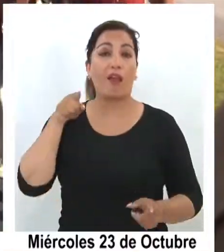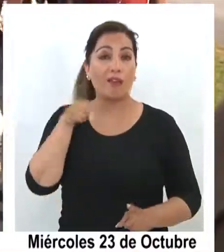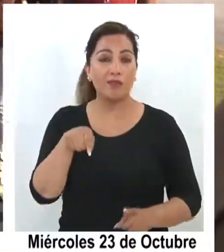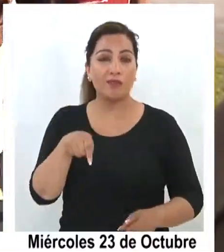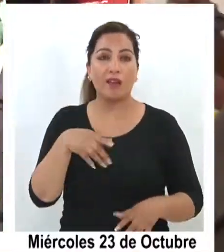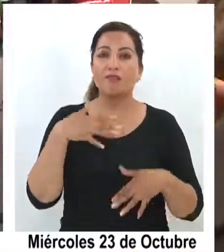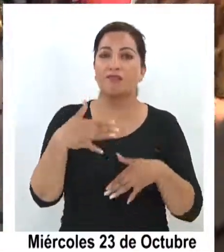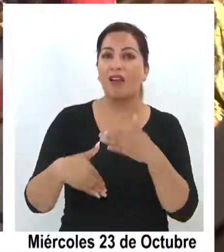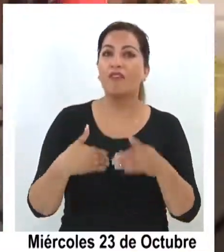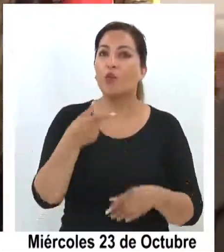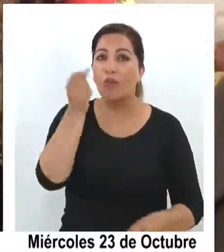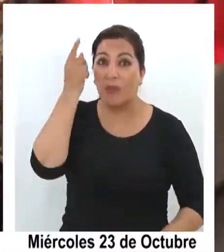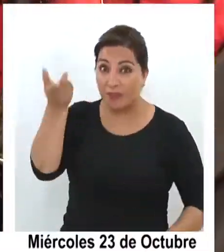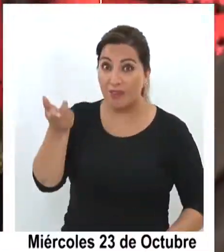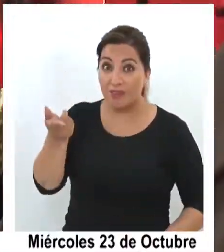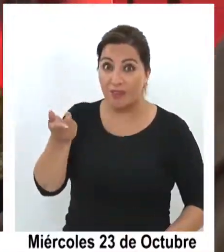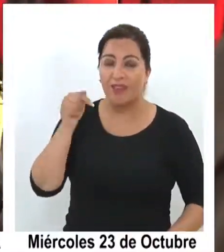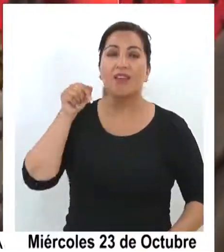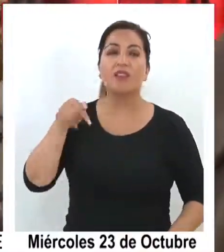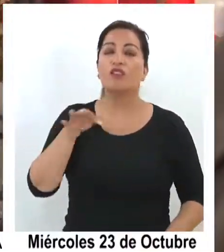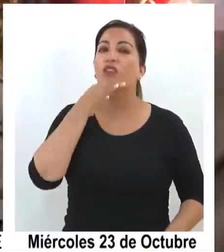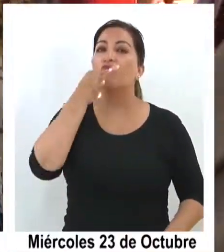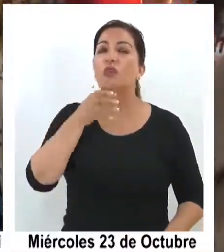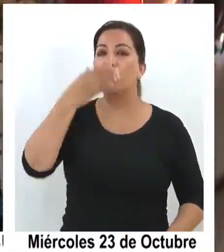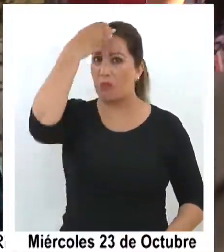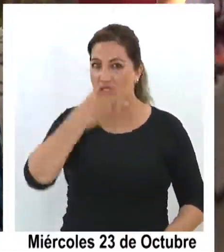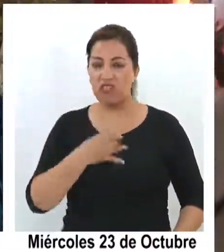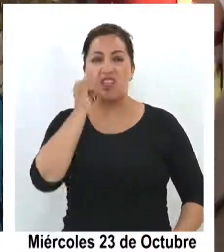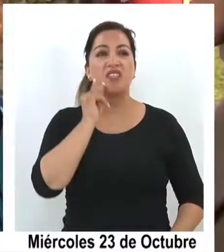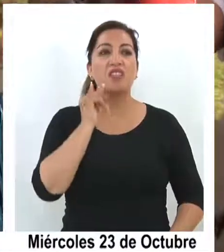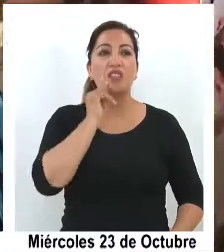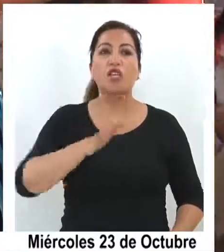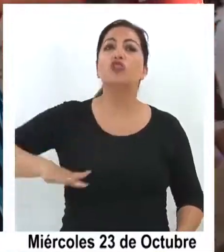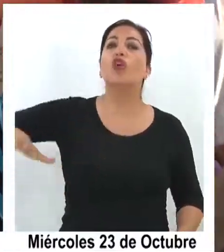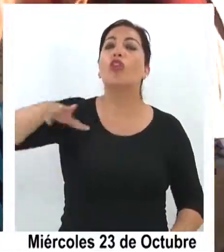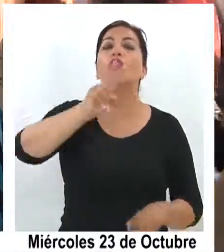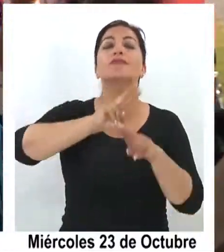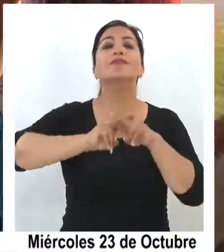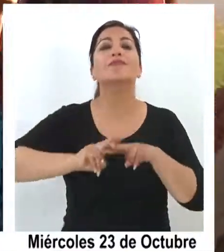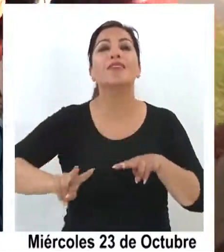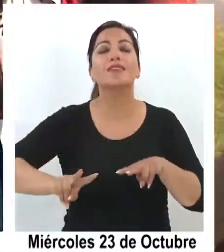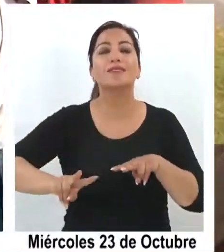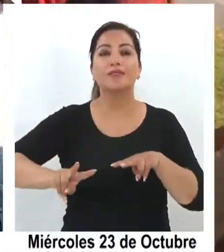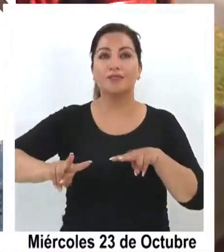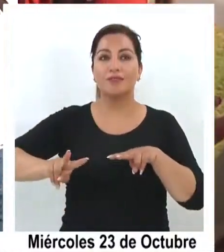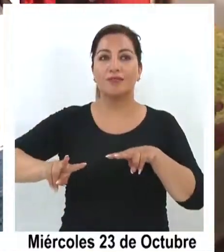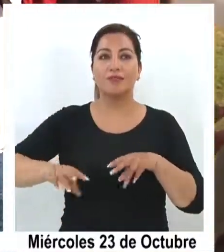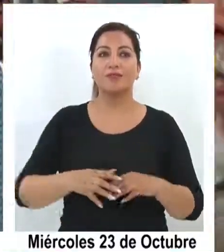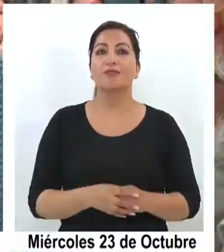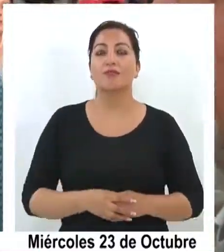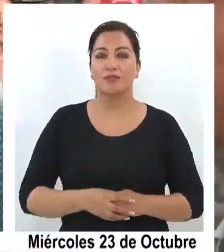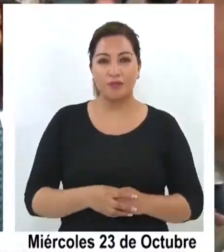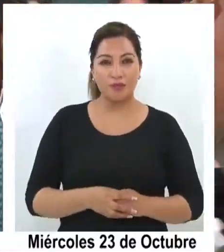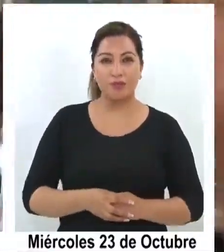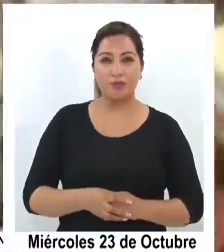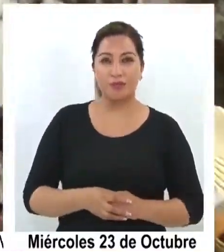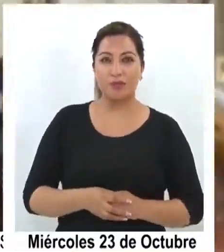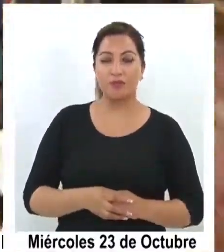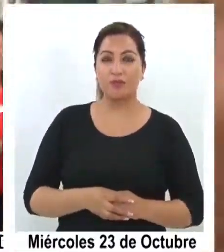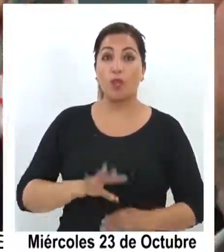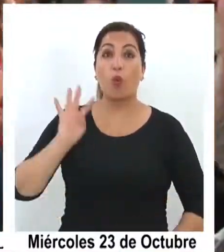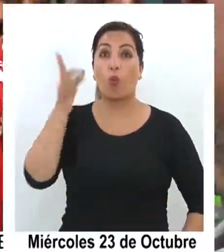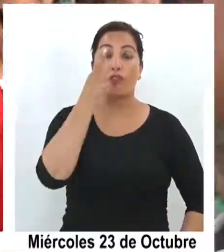que esto salga, ¿me entiendes? Eso es lo que le puedo decir, un iquiqueña, somos todos tranquilos, pacíficos. Lejos ha sido,